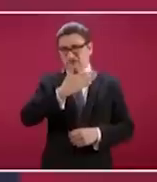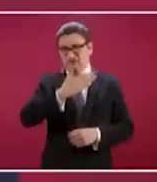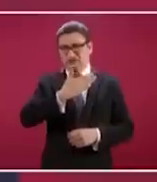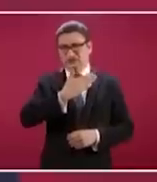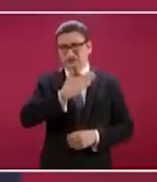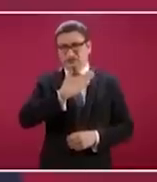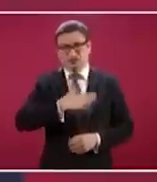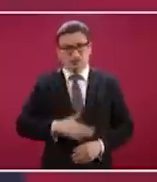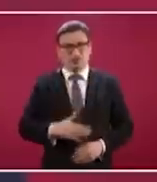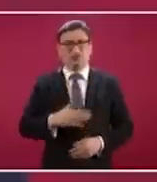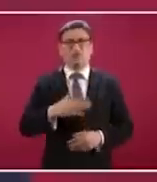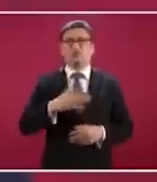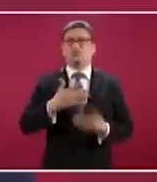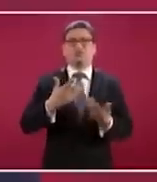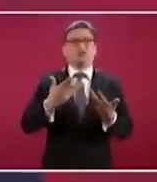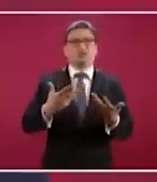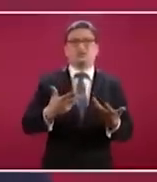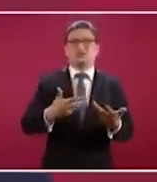y